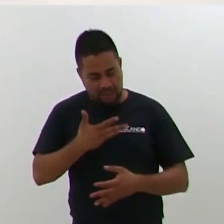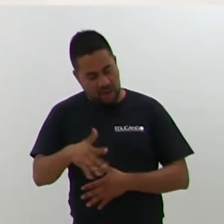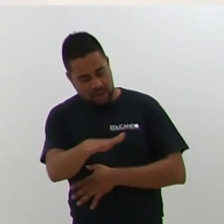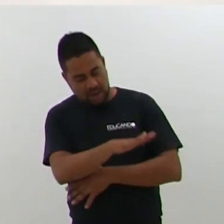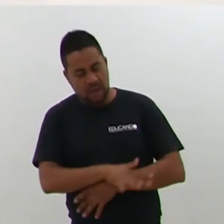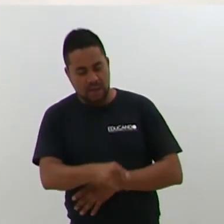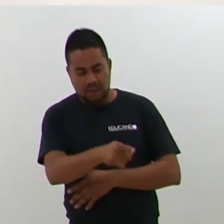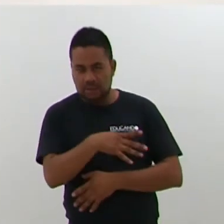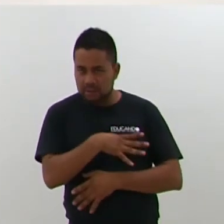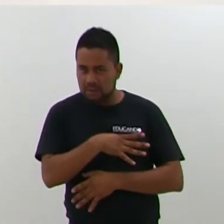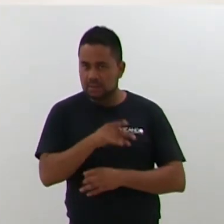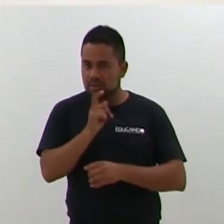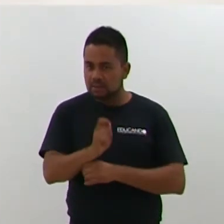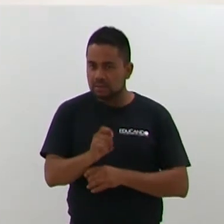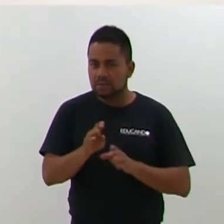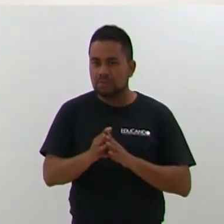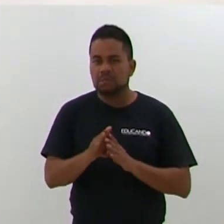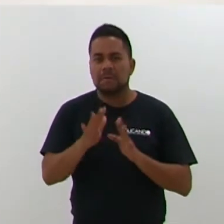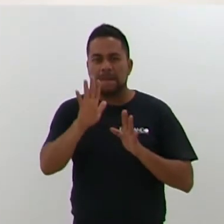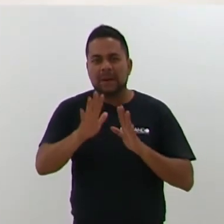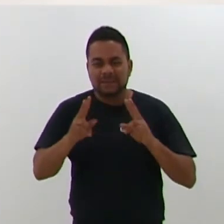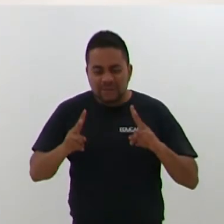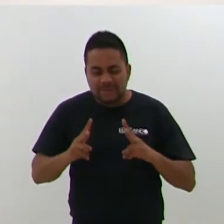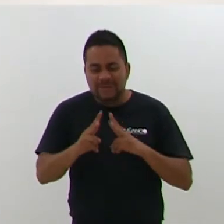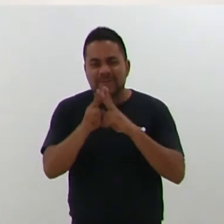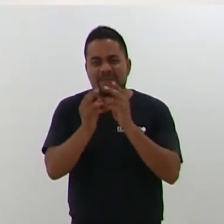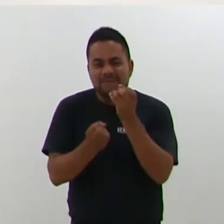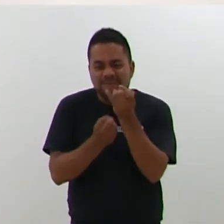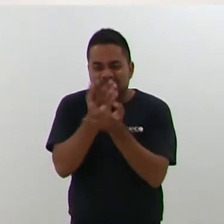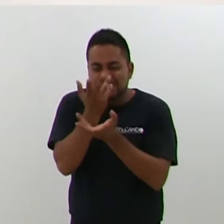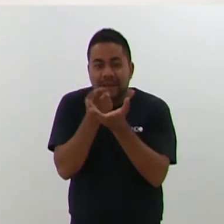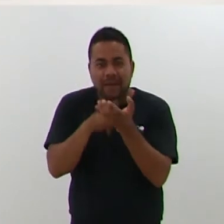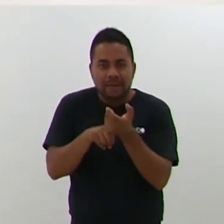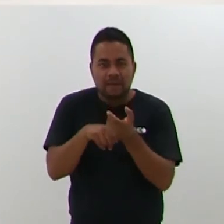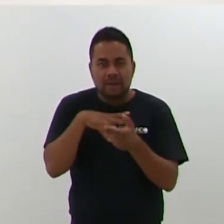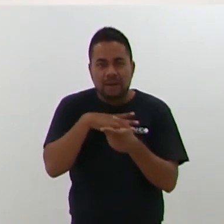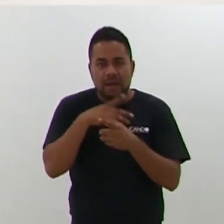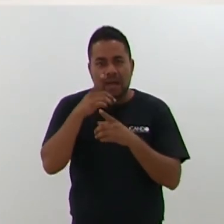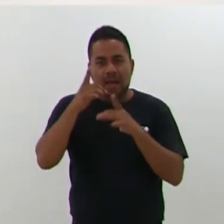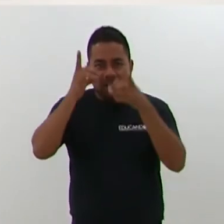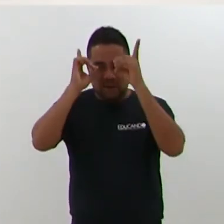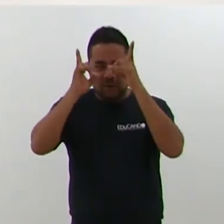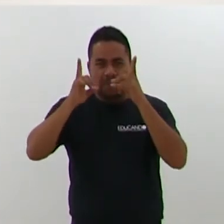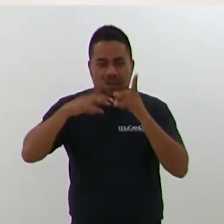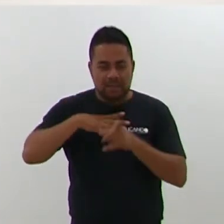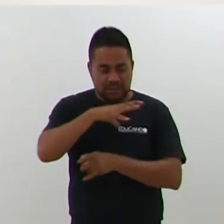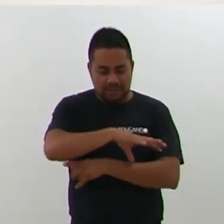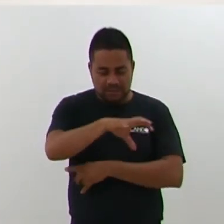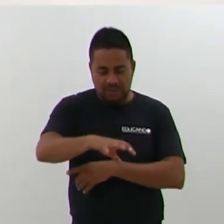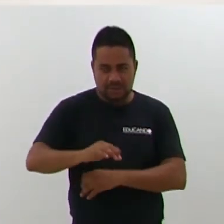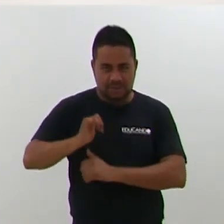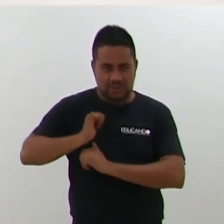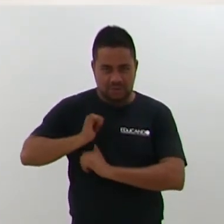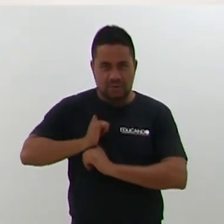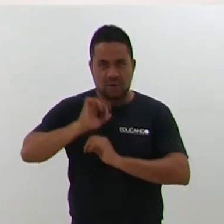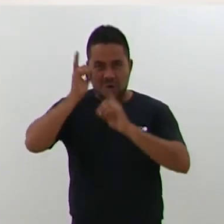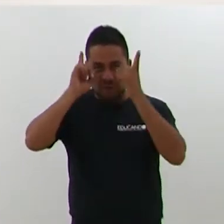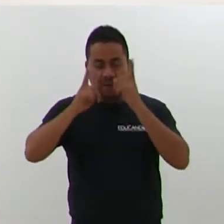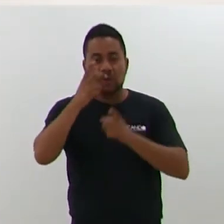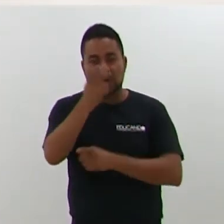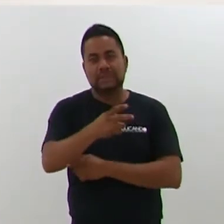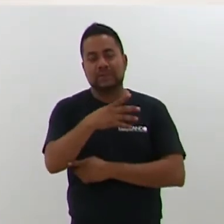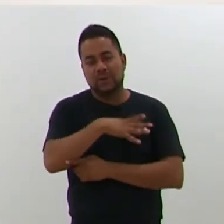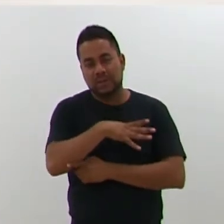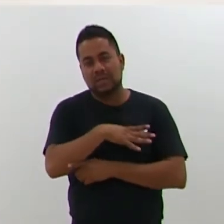Y que tiene así como un volcancito y dentro de ella están las colonias de hormigas. Ese es un